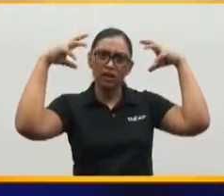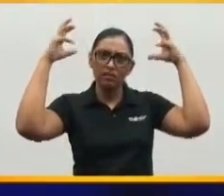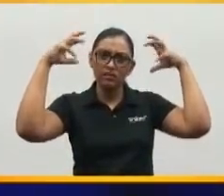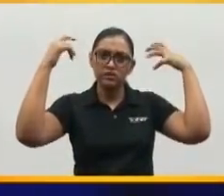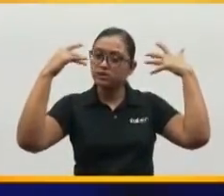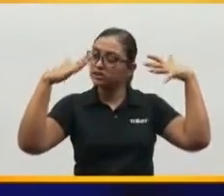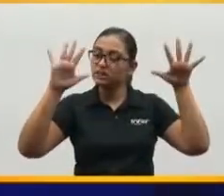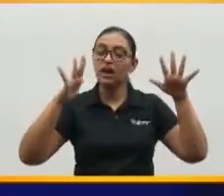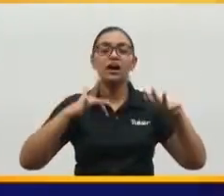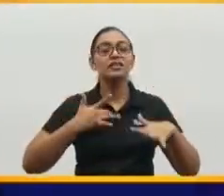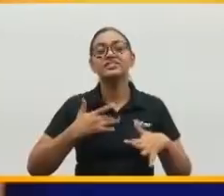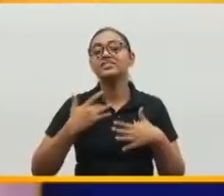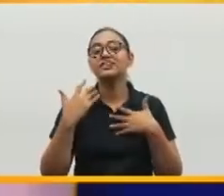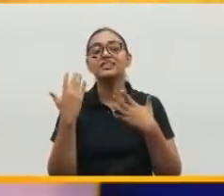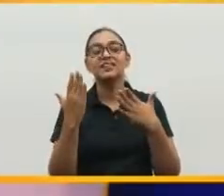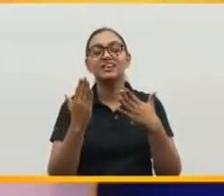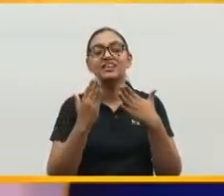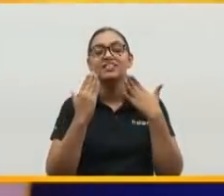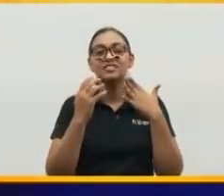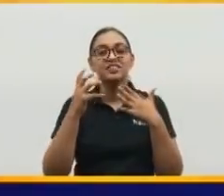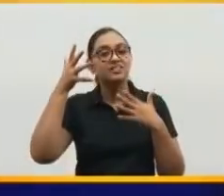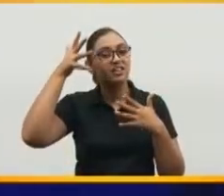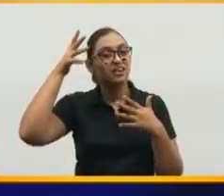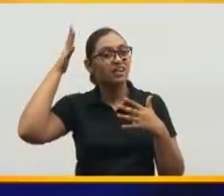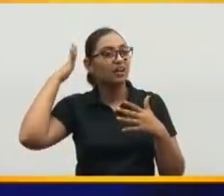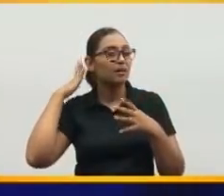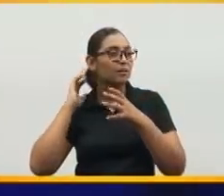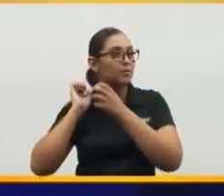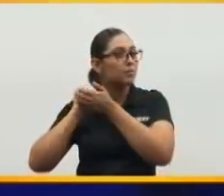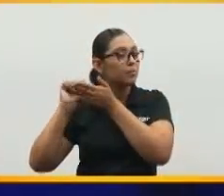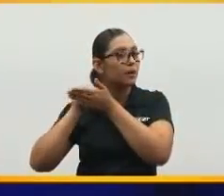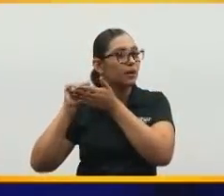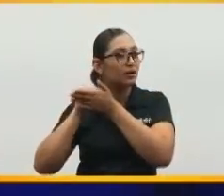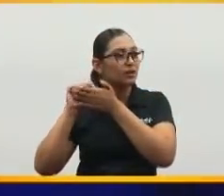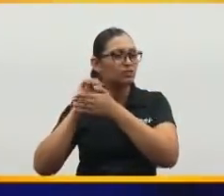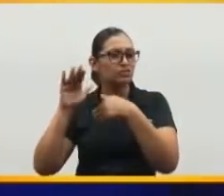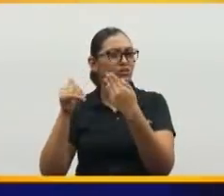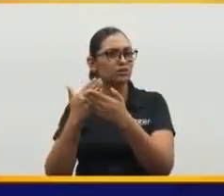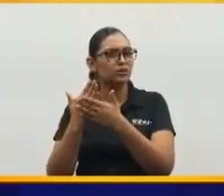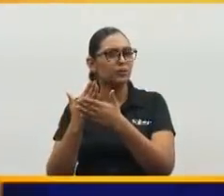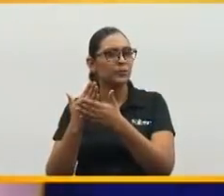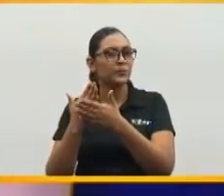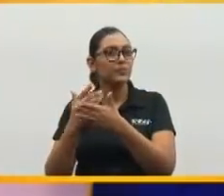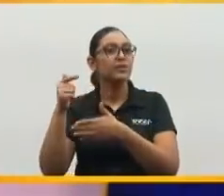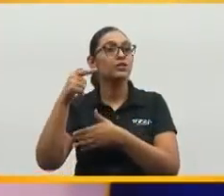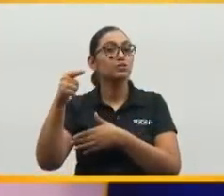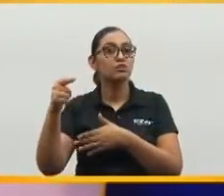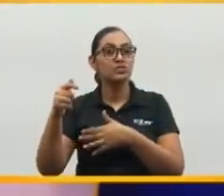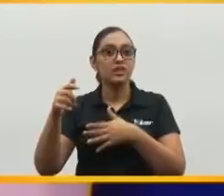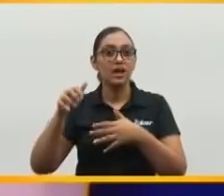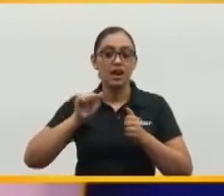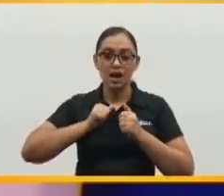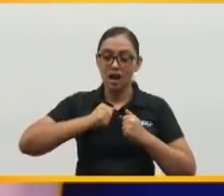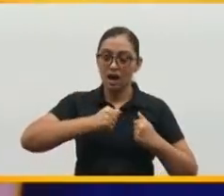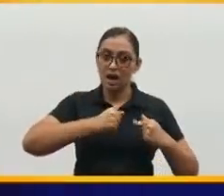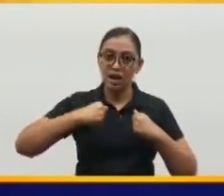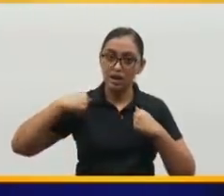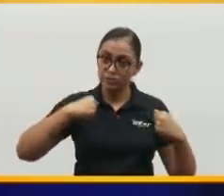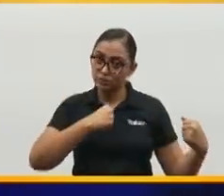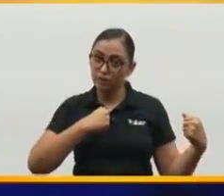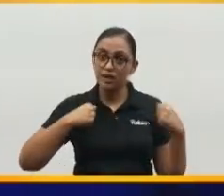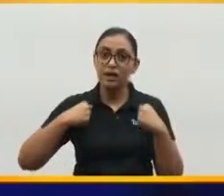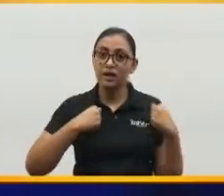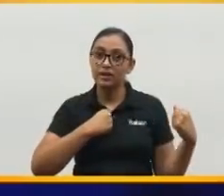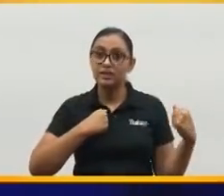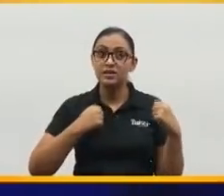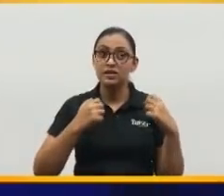está bien fresquecito y ya se lavó el pelo, ¿verdad? Y el cabello, todo lo que le queda, agarra esa toalla y de repente la toalla con